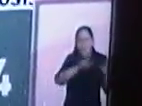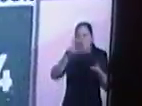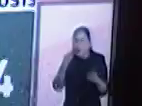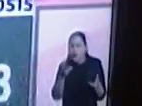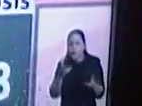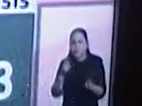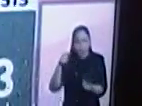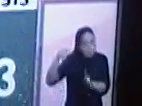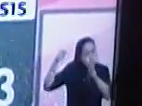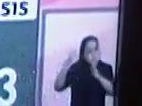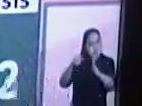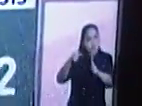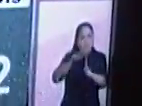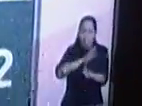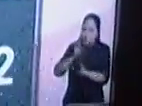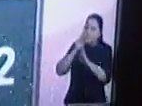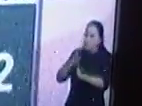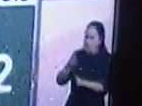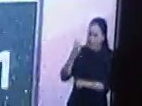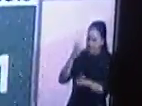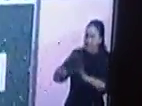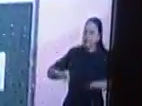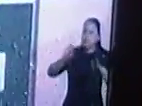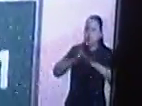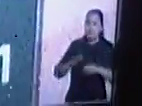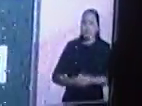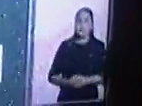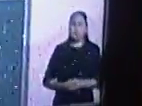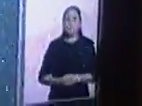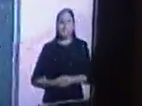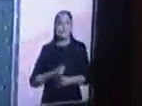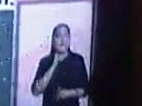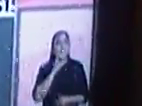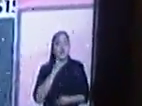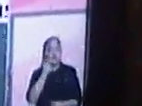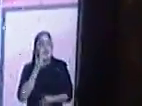contesta, no la. Creo que vale la pena, ¿no? Andrés Manuel quiere contestar por alusiones personales.